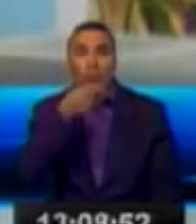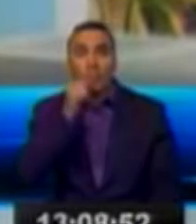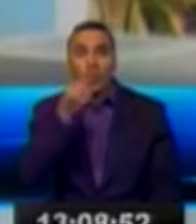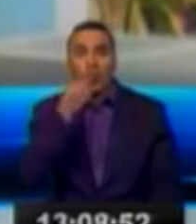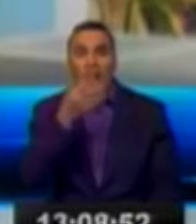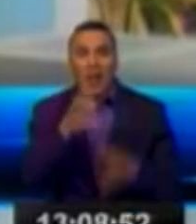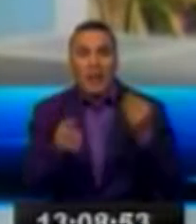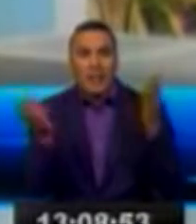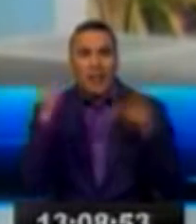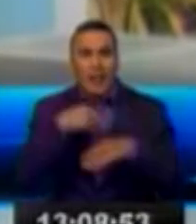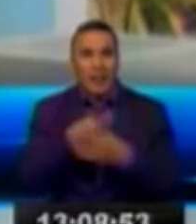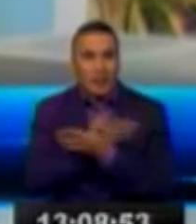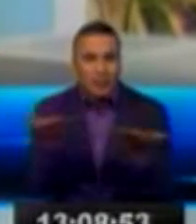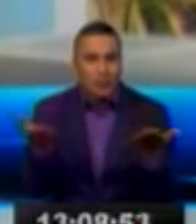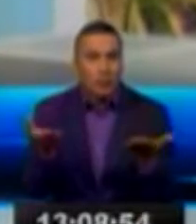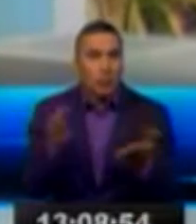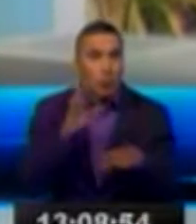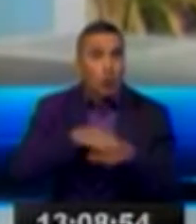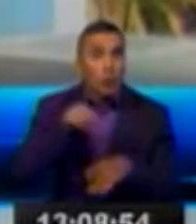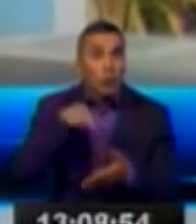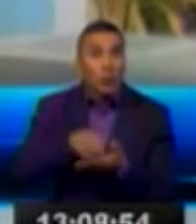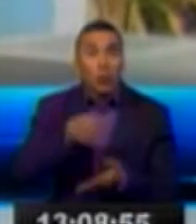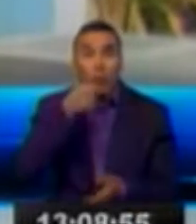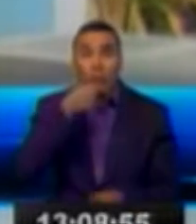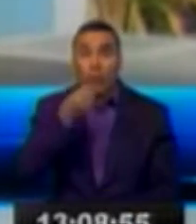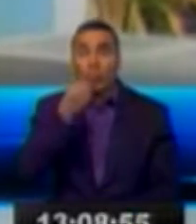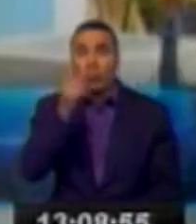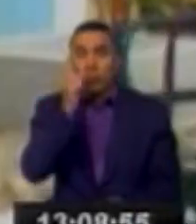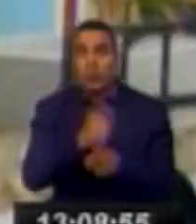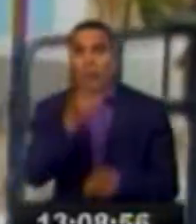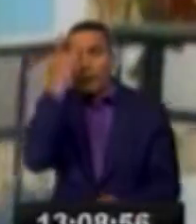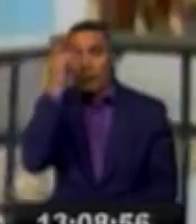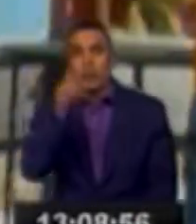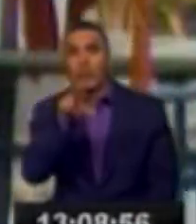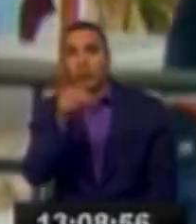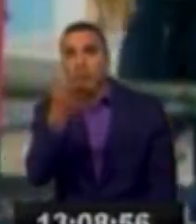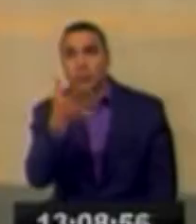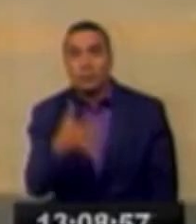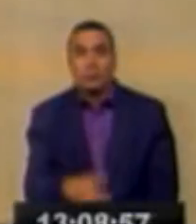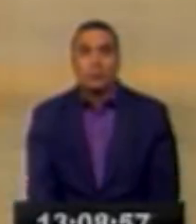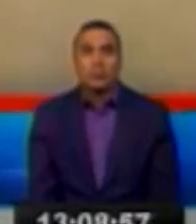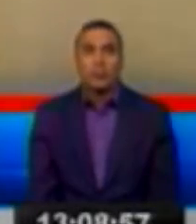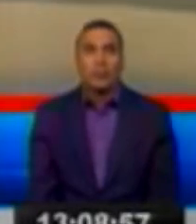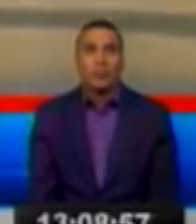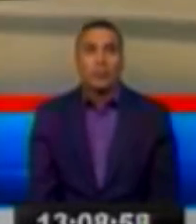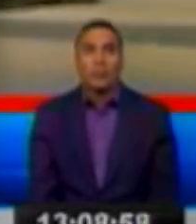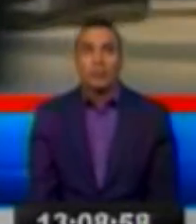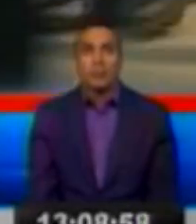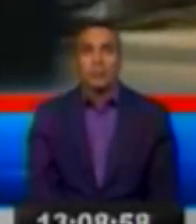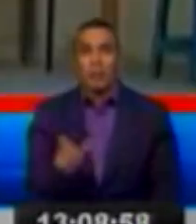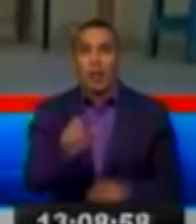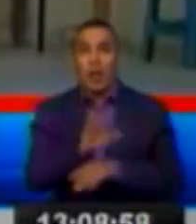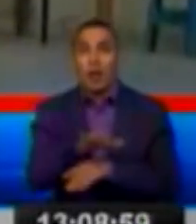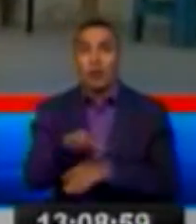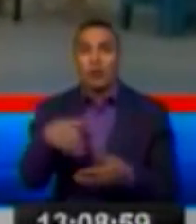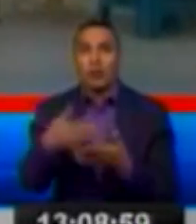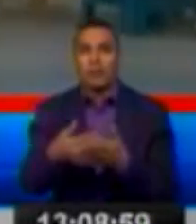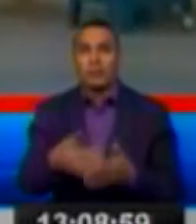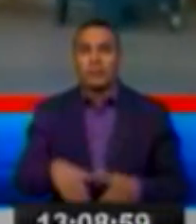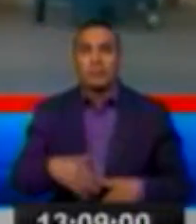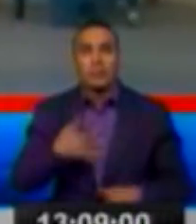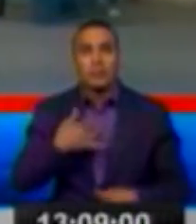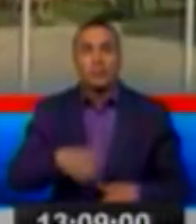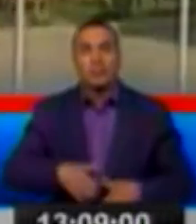lo que originó la intoxicación de 40 alumnos. Hay quien le informe. La reacción de varios estudiantes y el malestar que